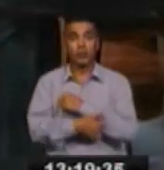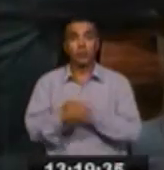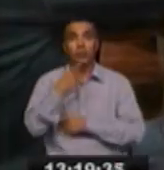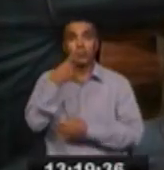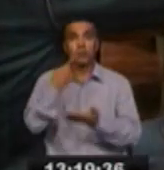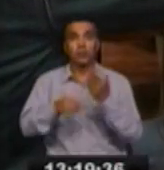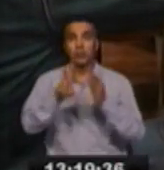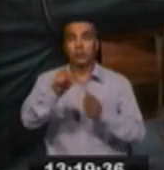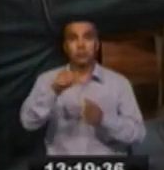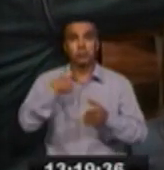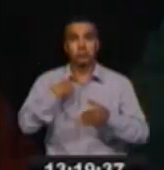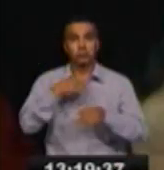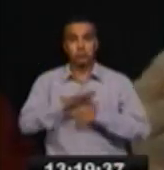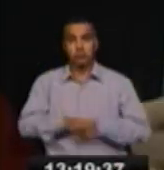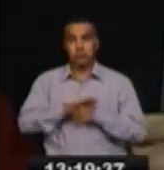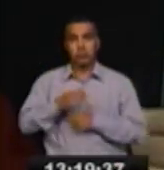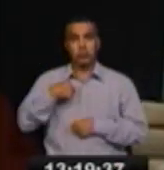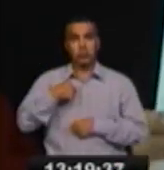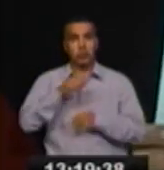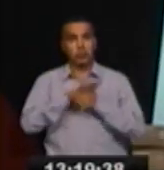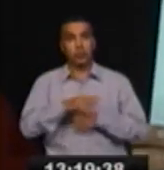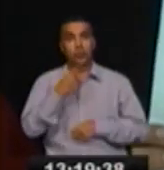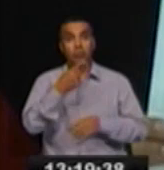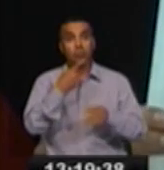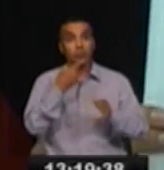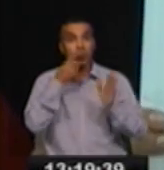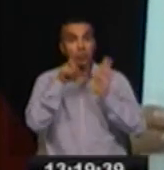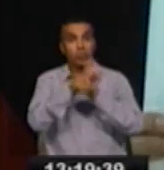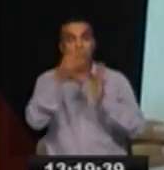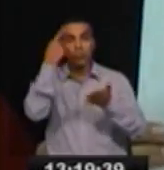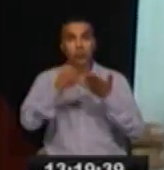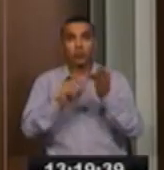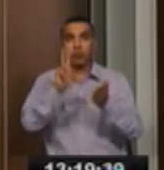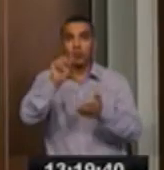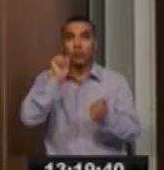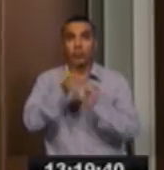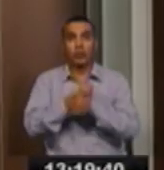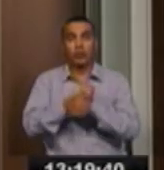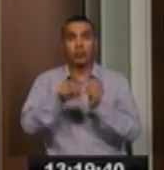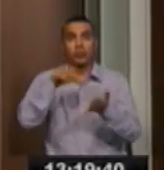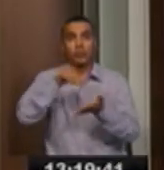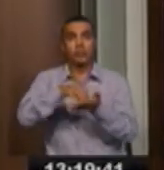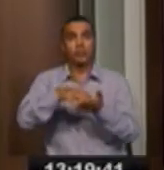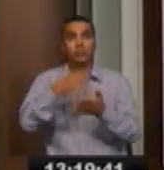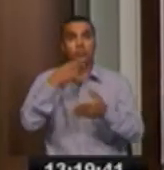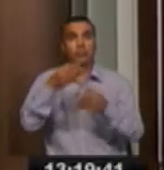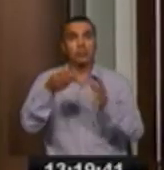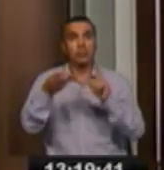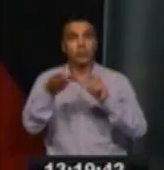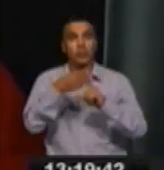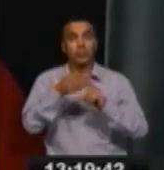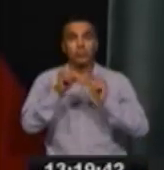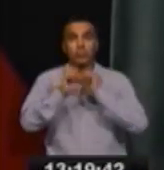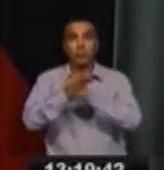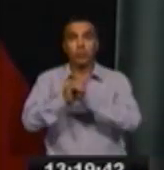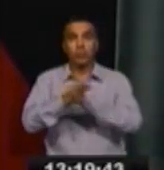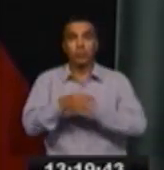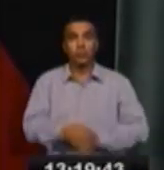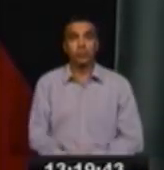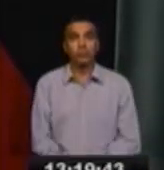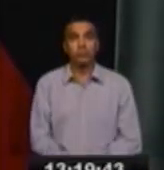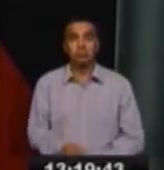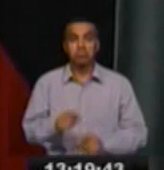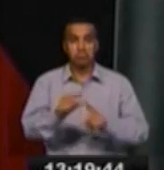que no cederá a presiones y denunció haber sido amenazada por no haber dado paso a la inclusión de medios digitales en la campaña. Ni las